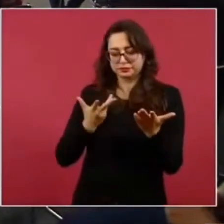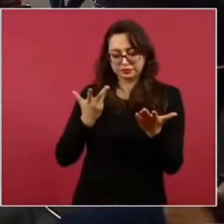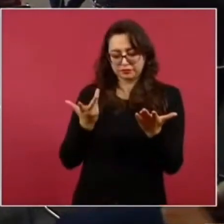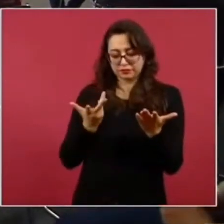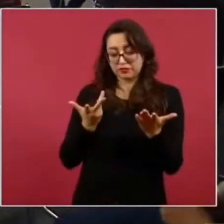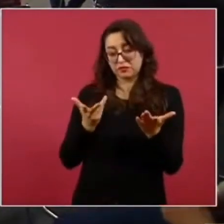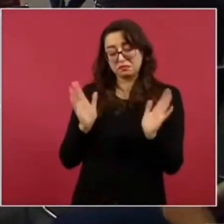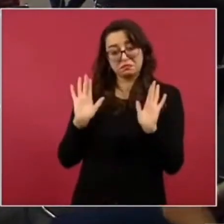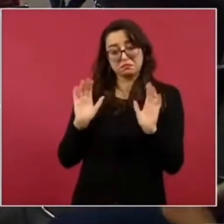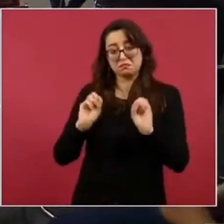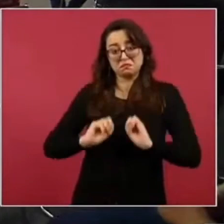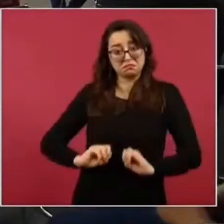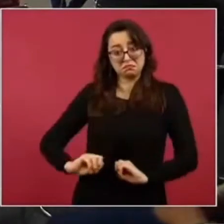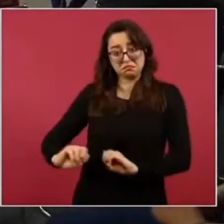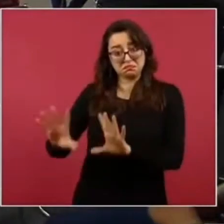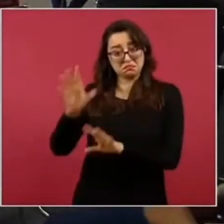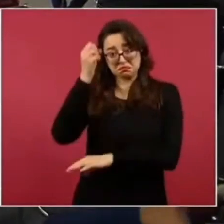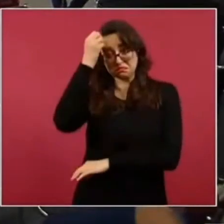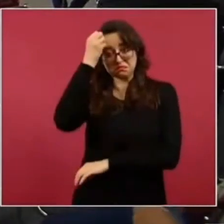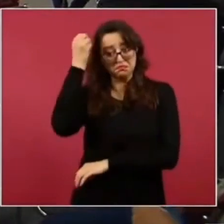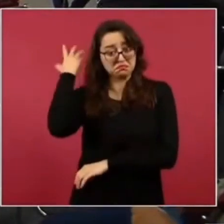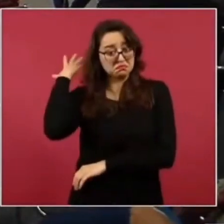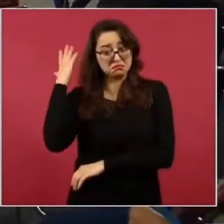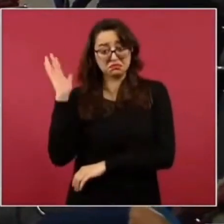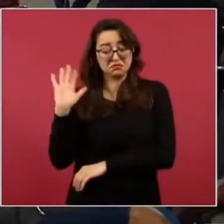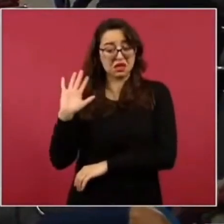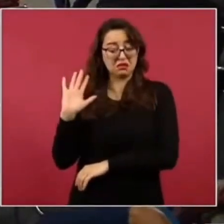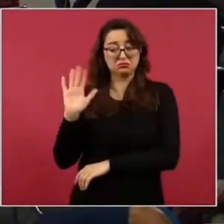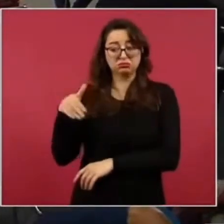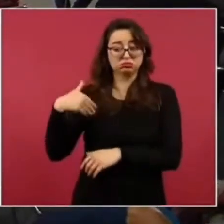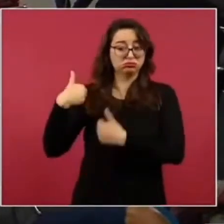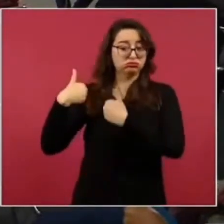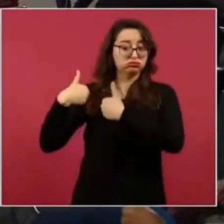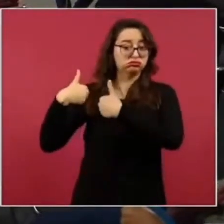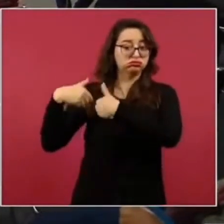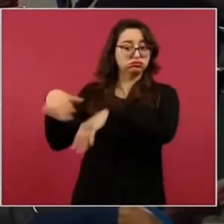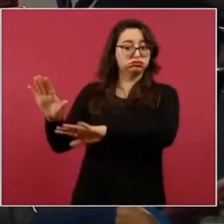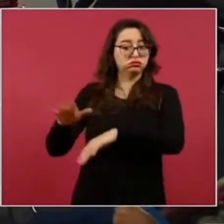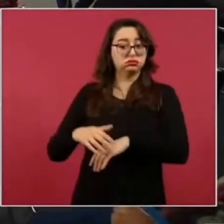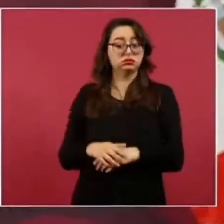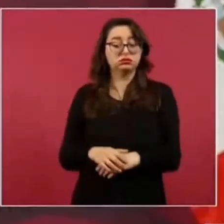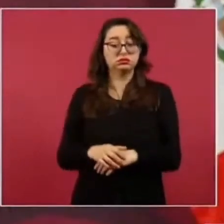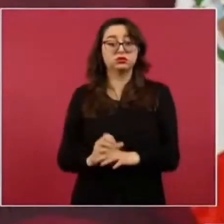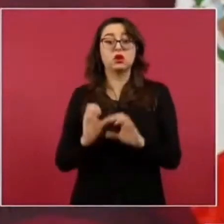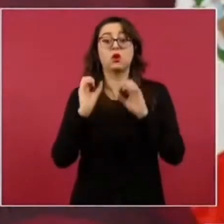que se conviertan en chatarra o invertimos,